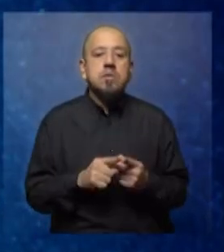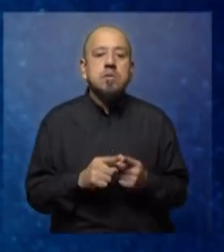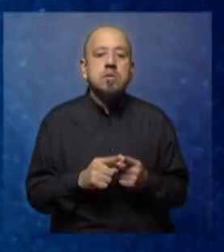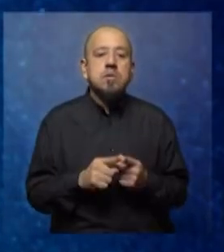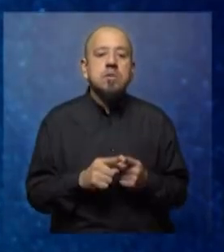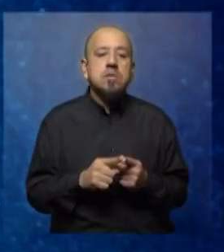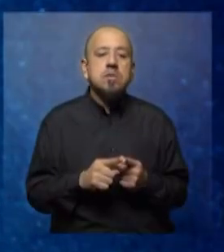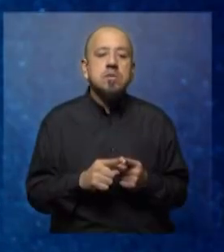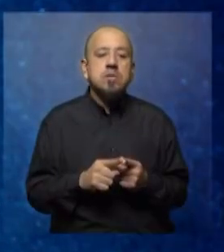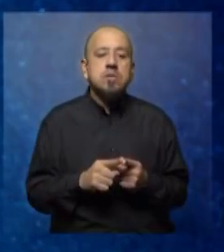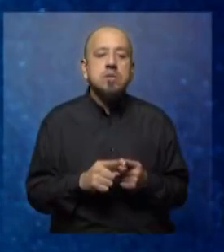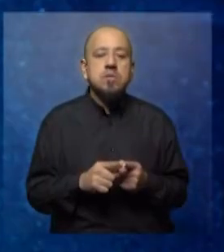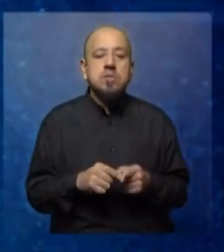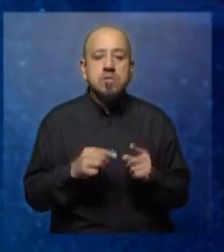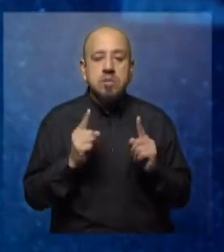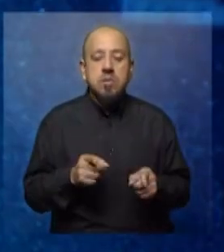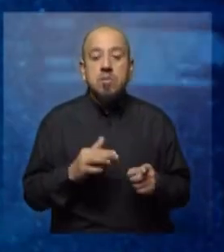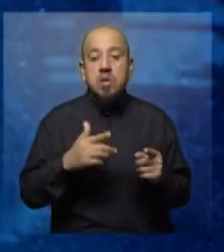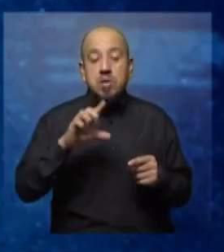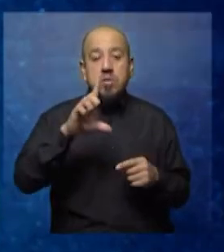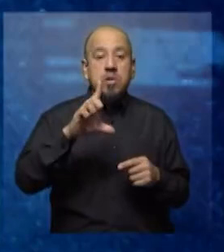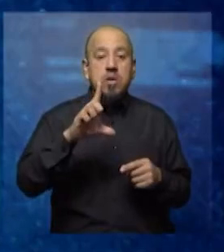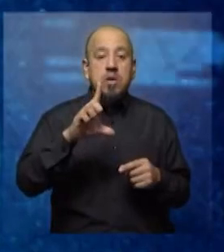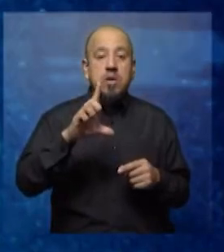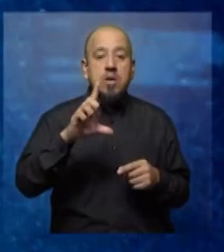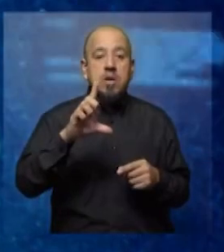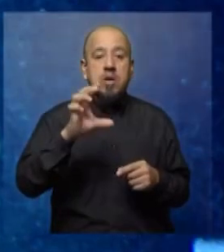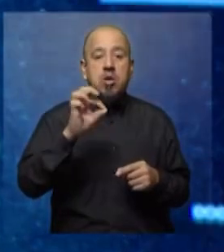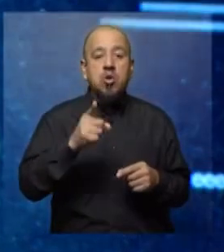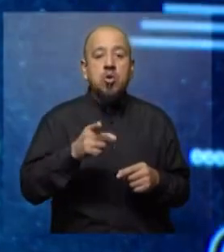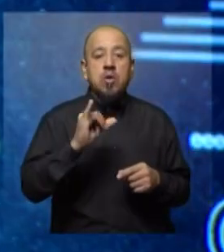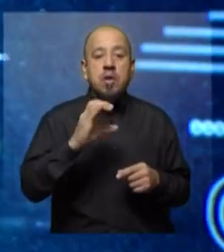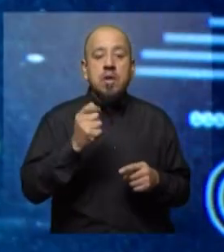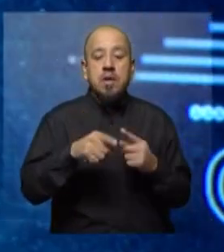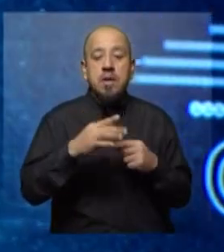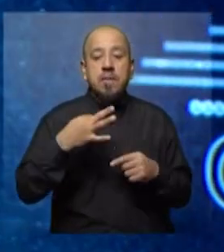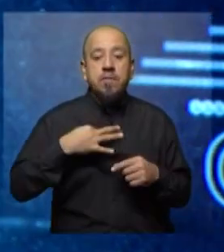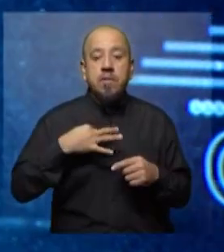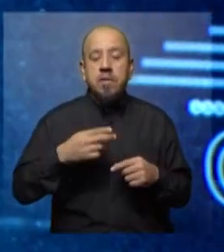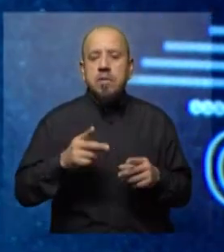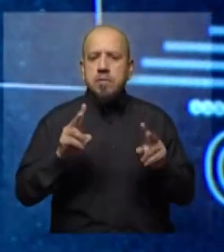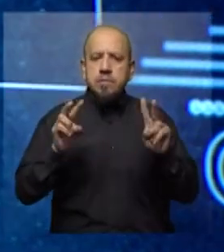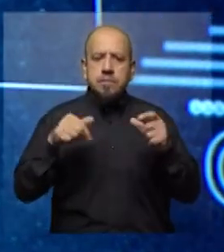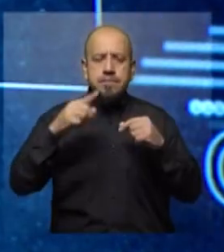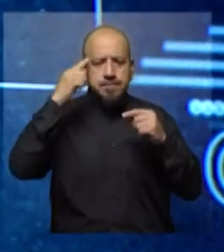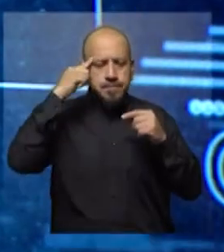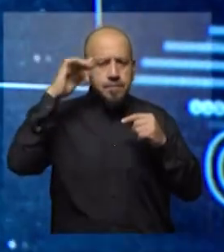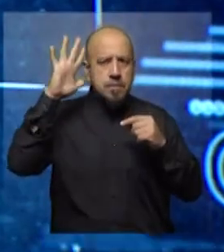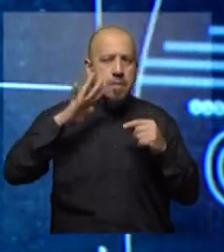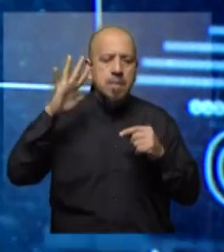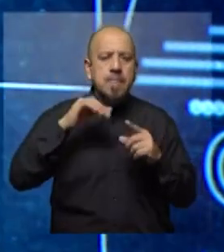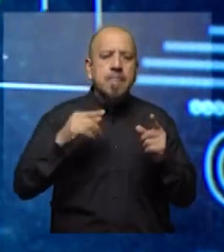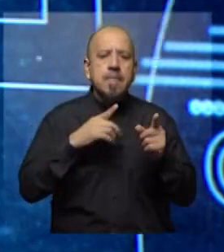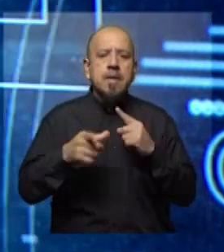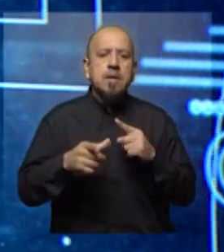tiene además de ser una lógica viva que tiene que ver con esas tendencias esas inclinaciones psicológicas finalmente